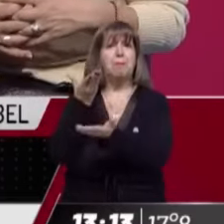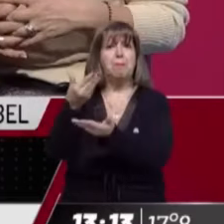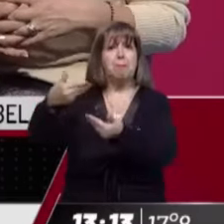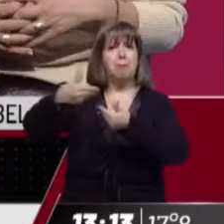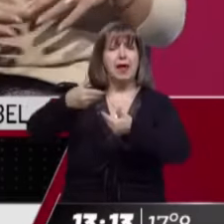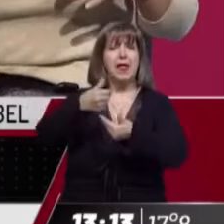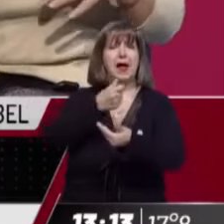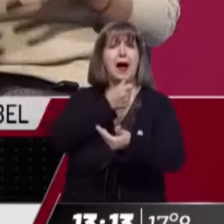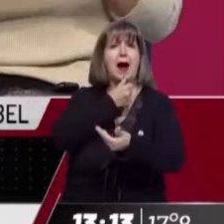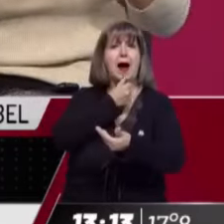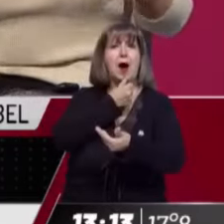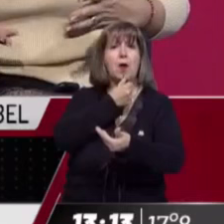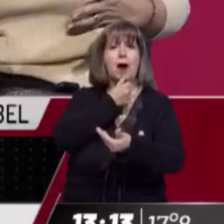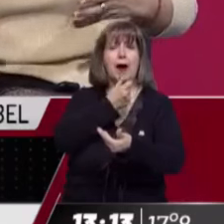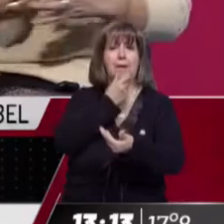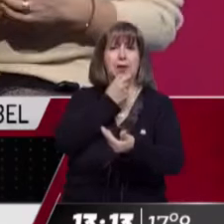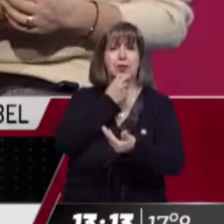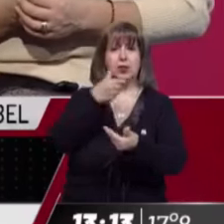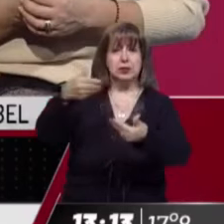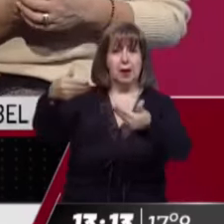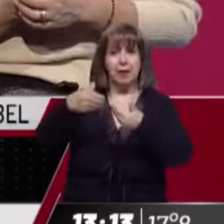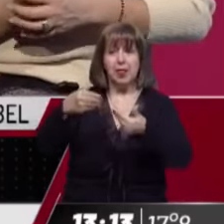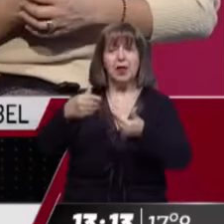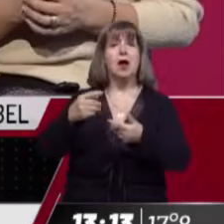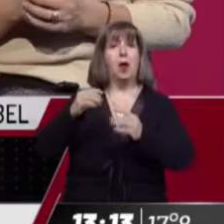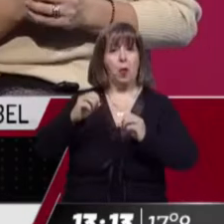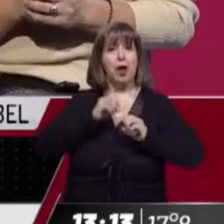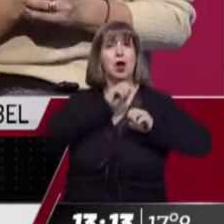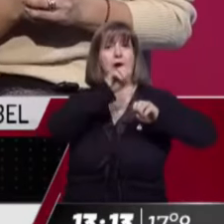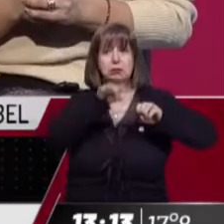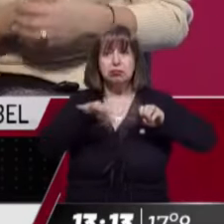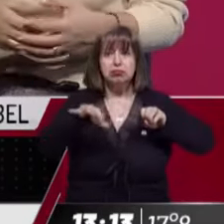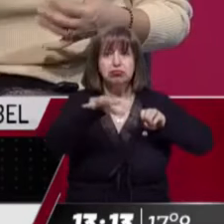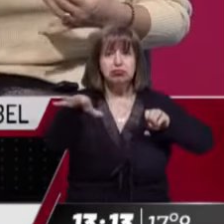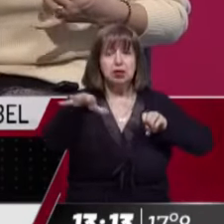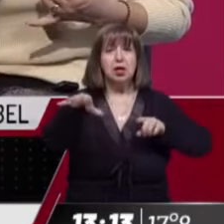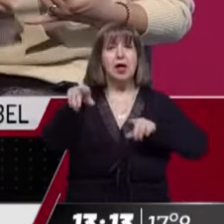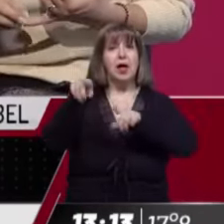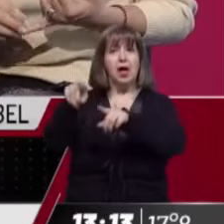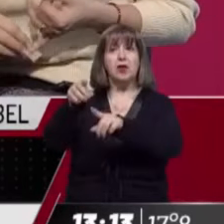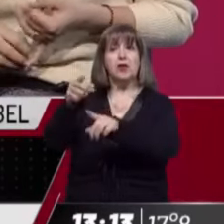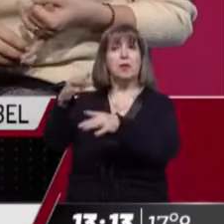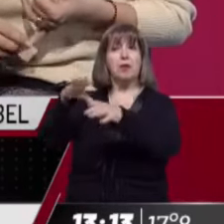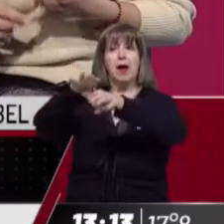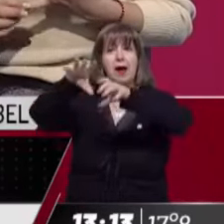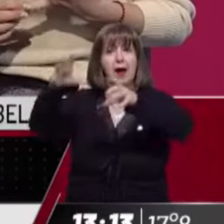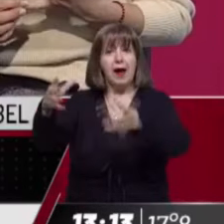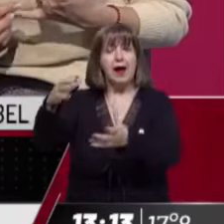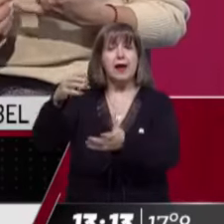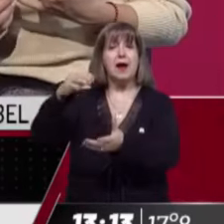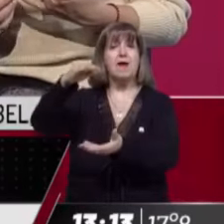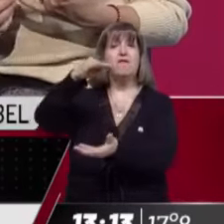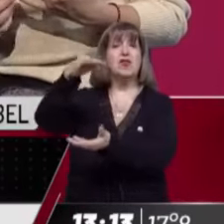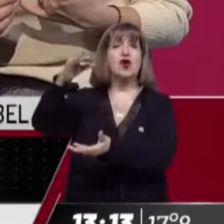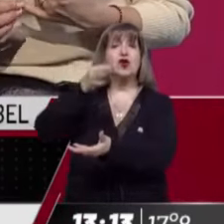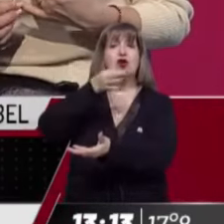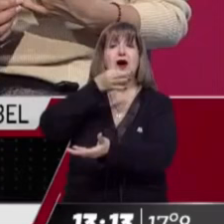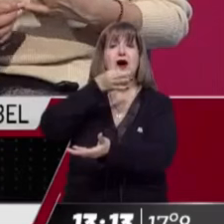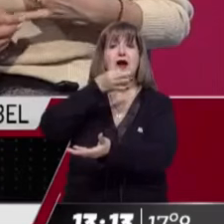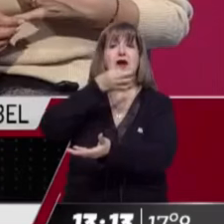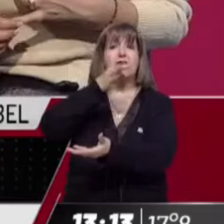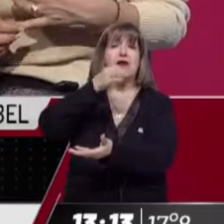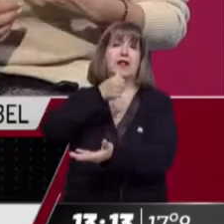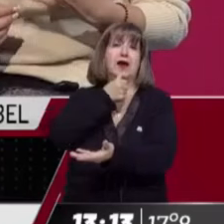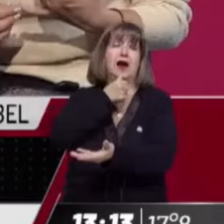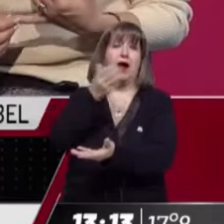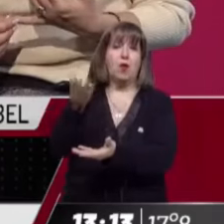en el último tiempo, y esto va a tener también que dirimir, me parece, la justicia, es que por el tema sequía no hay el caudal suficiente que es